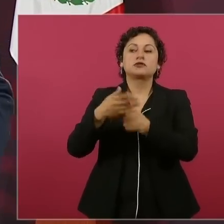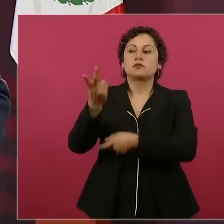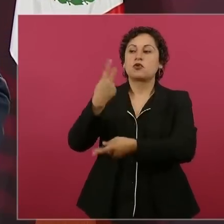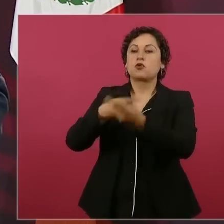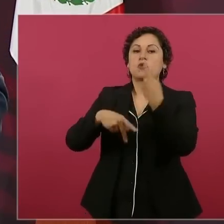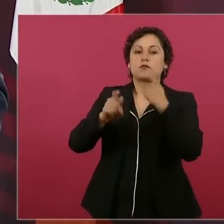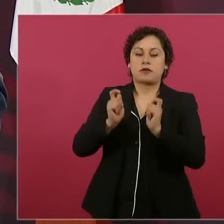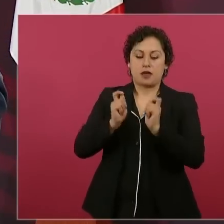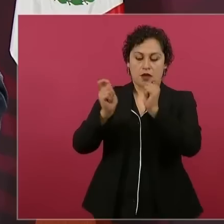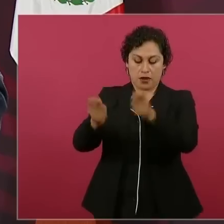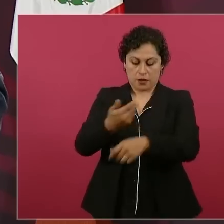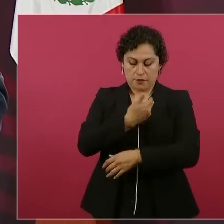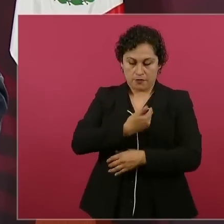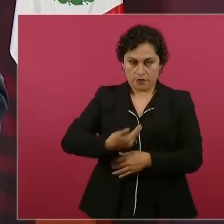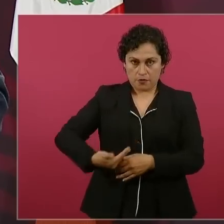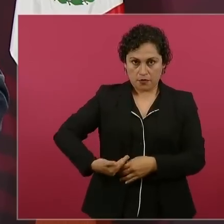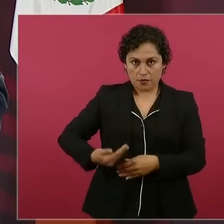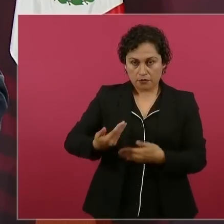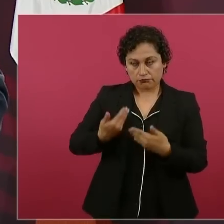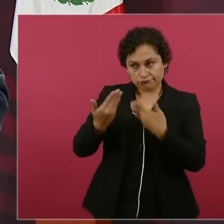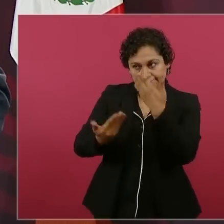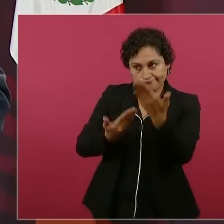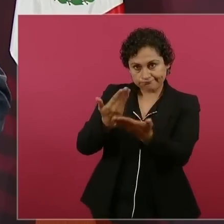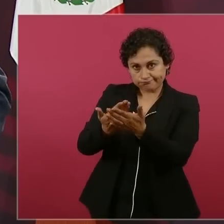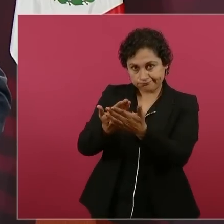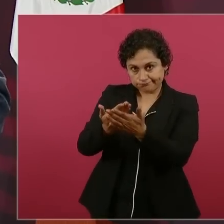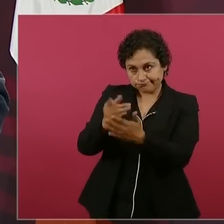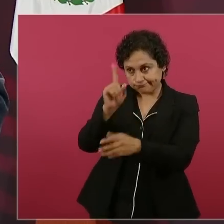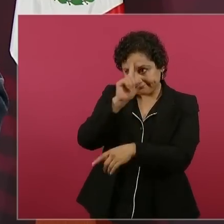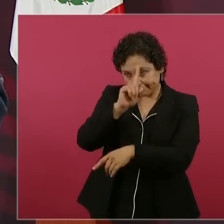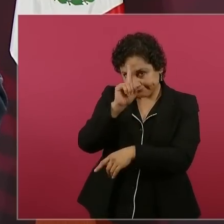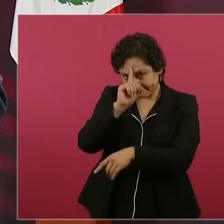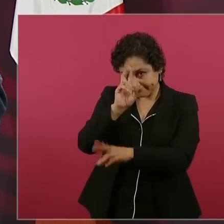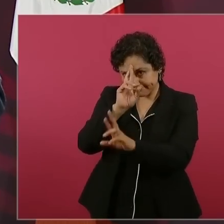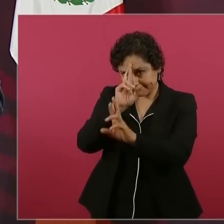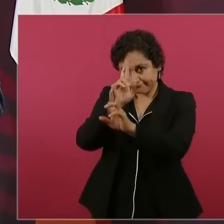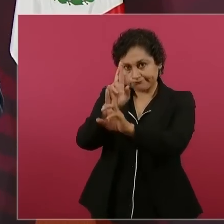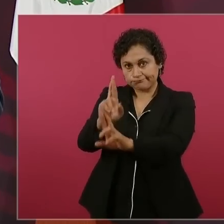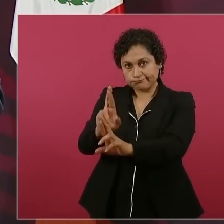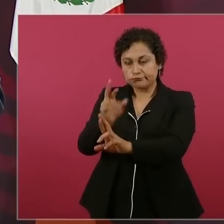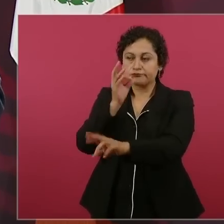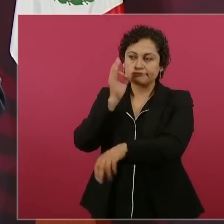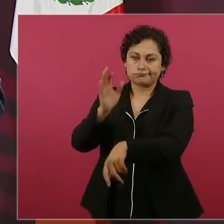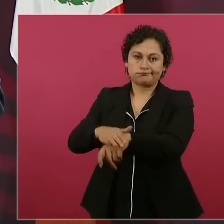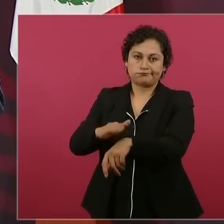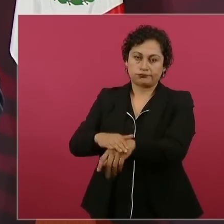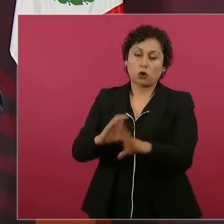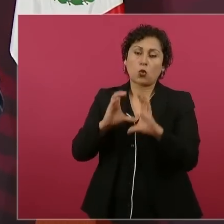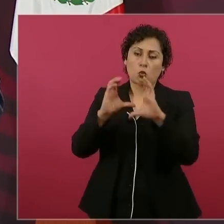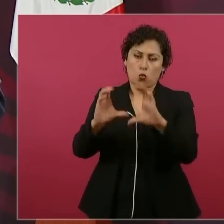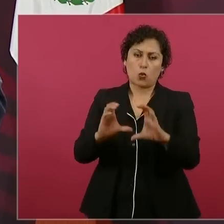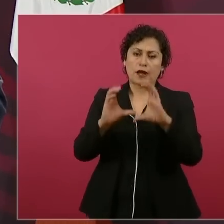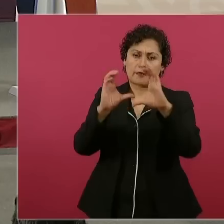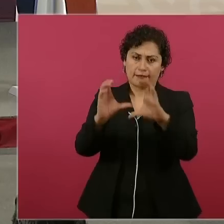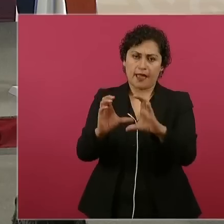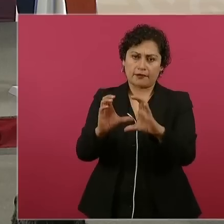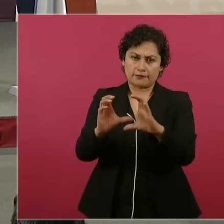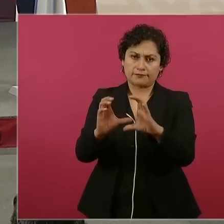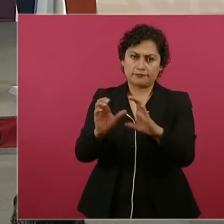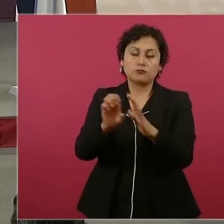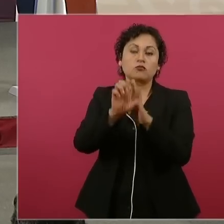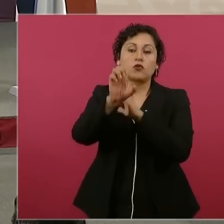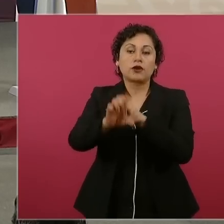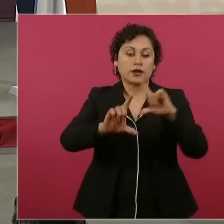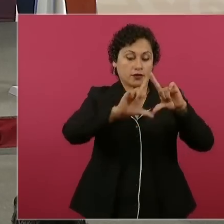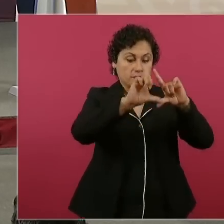a sustituirme en la presidencia, pues que cuiden los recursos, por ejemplo, el agua en el norte,